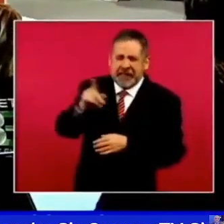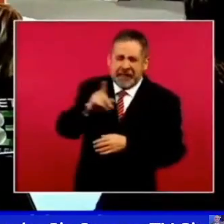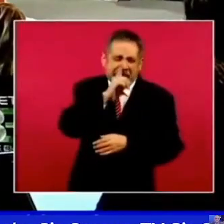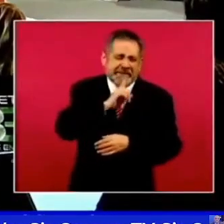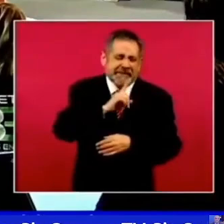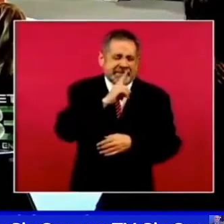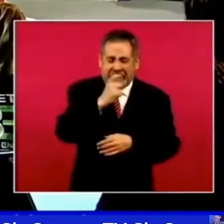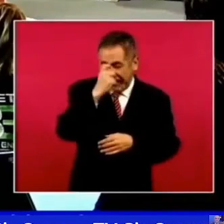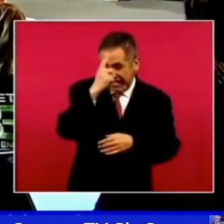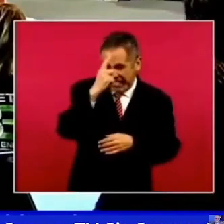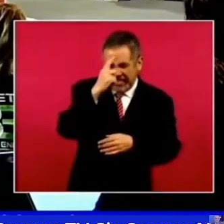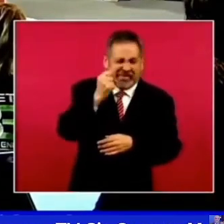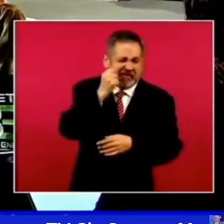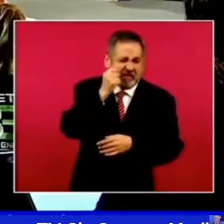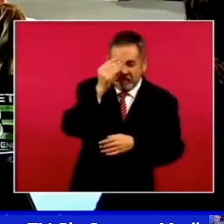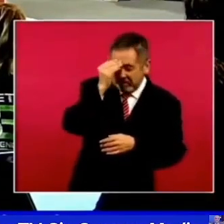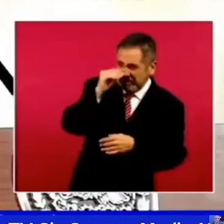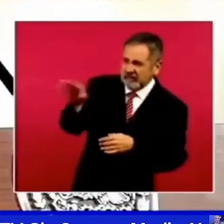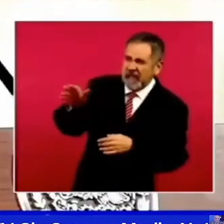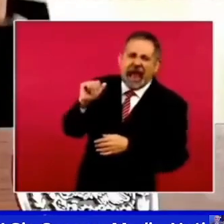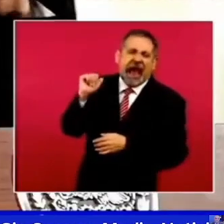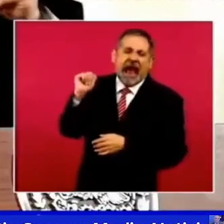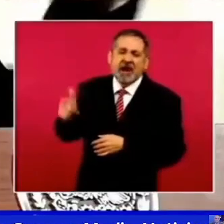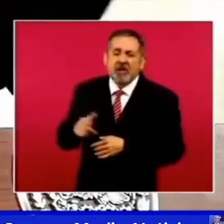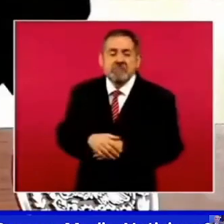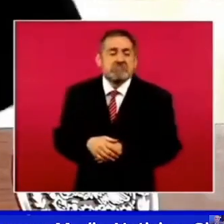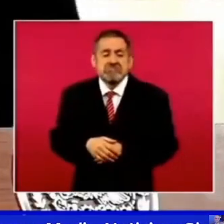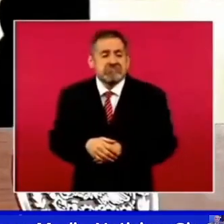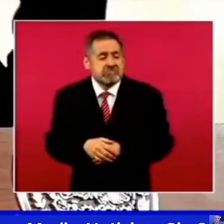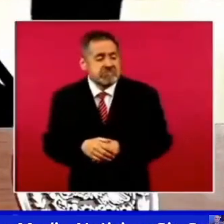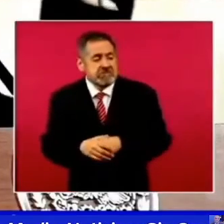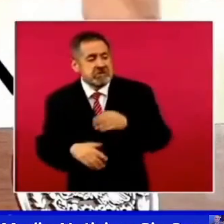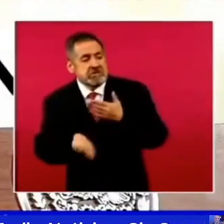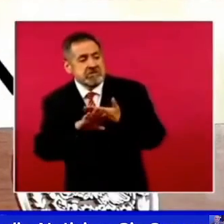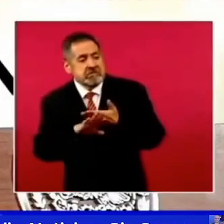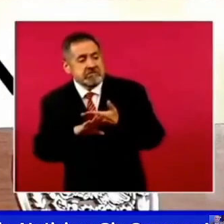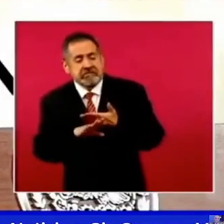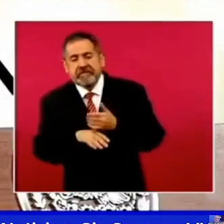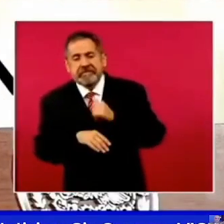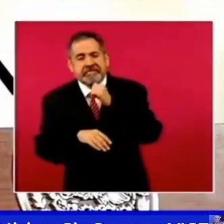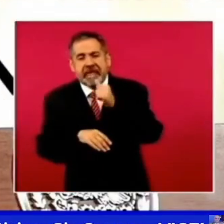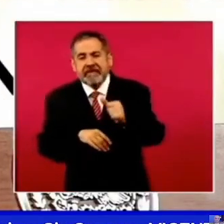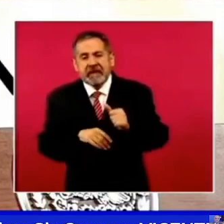de que la calumnia cuando no mancha tizna, ya no funciona ni siquiera eso.